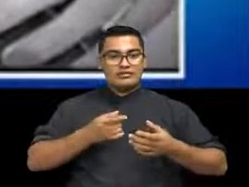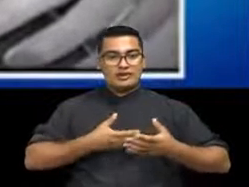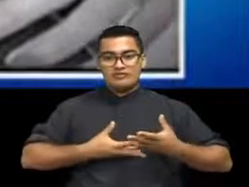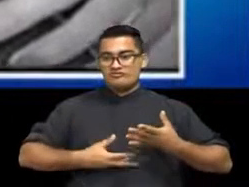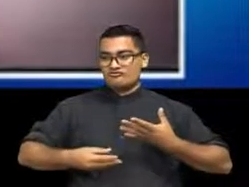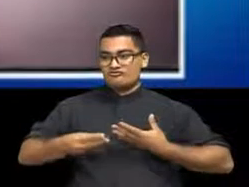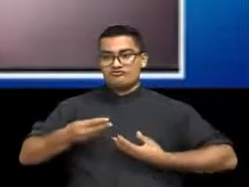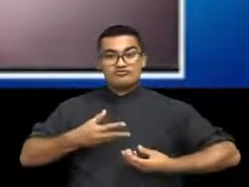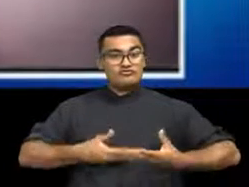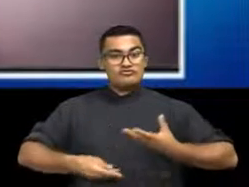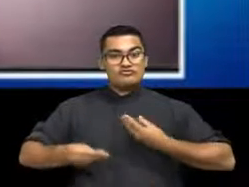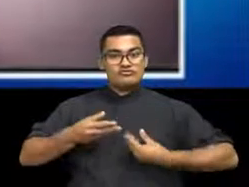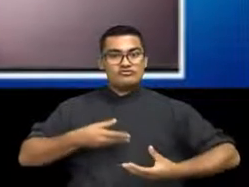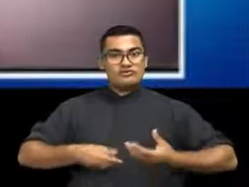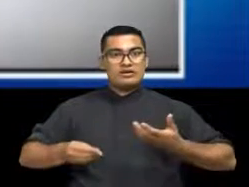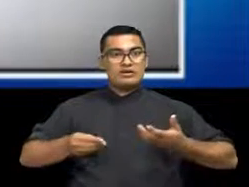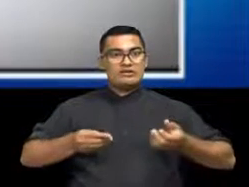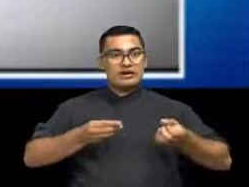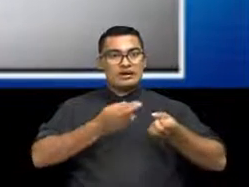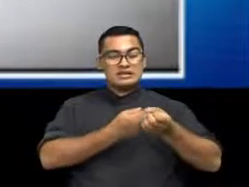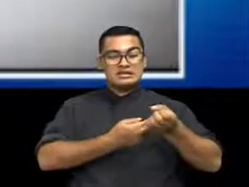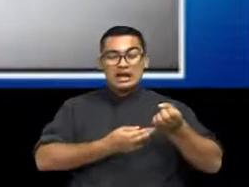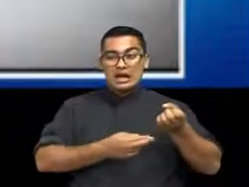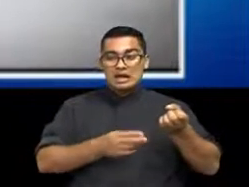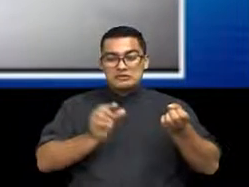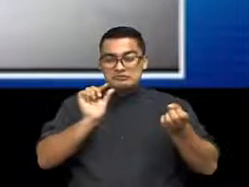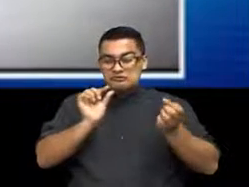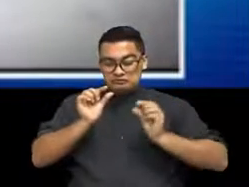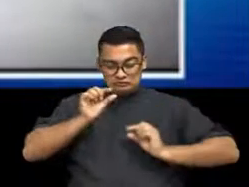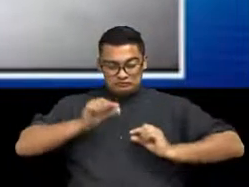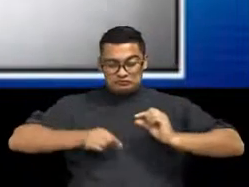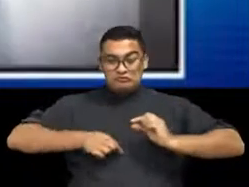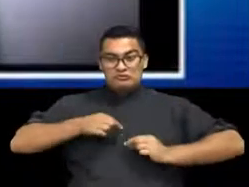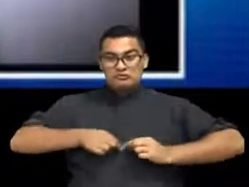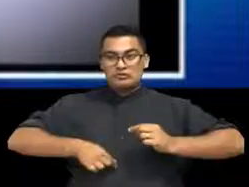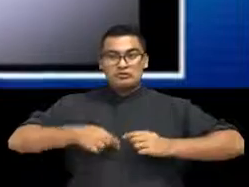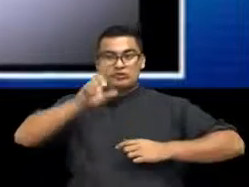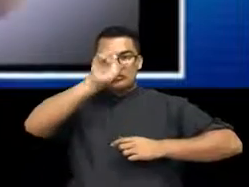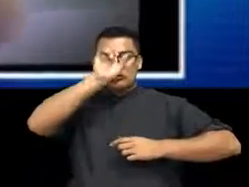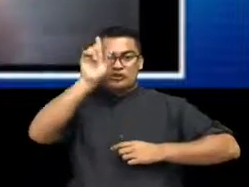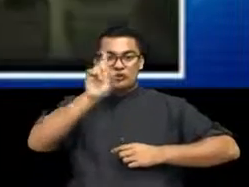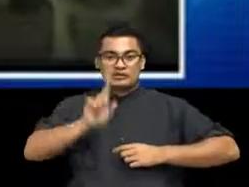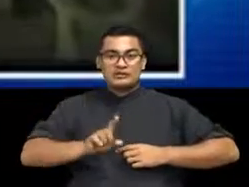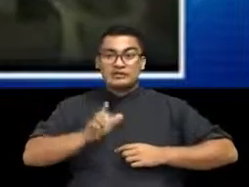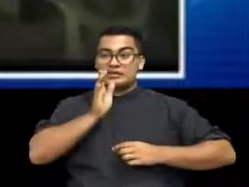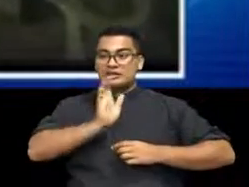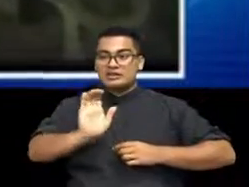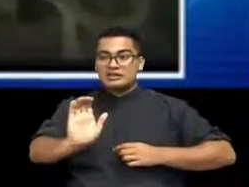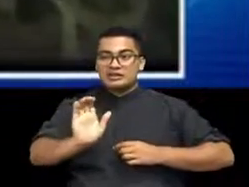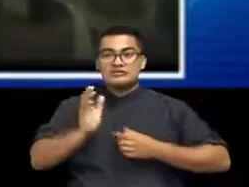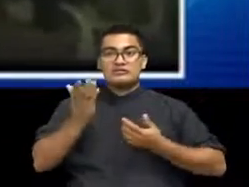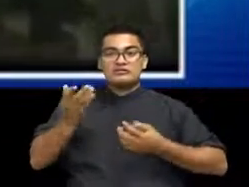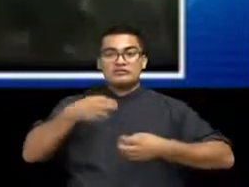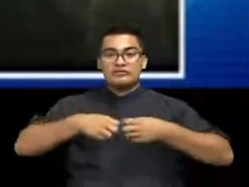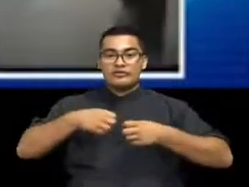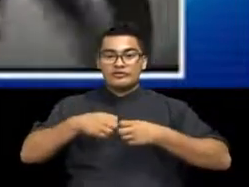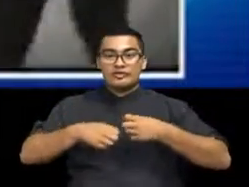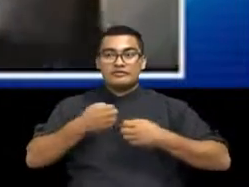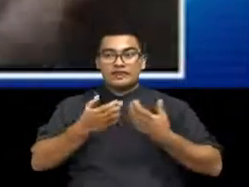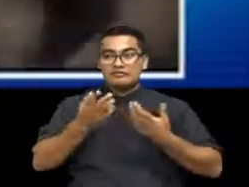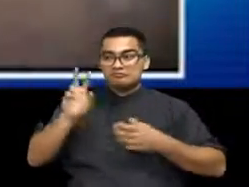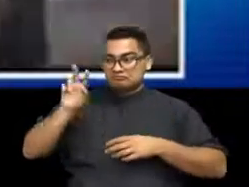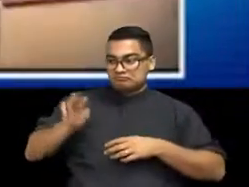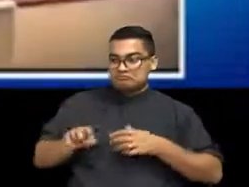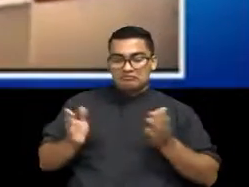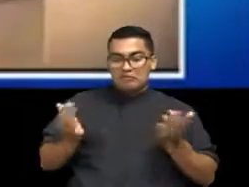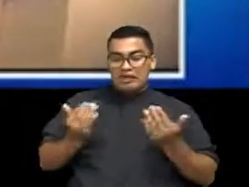mucosa intestinal y hay microsangrados que no nos damos cuenta. El niño está sangrando y sangrando constantemente sin que nosotros nos demos cuenta porque evidentemente